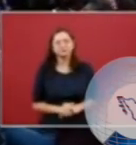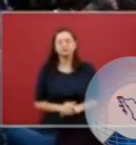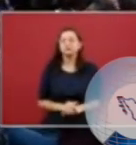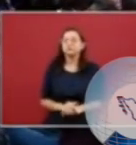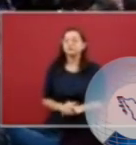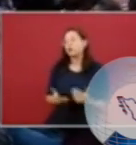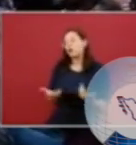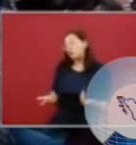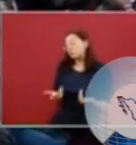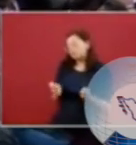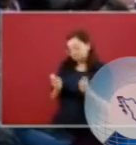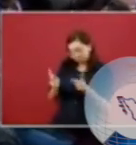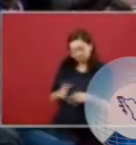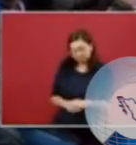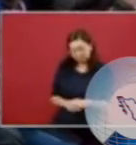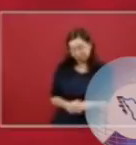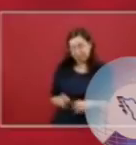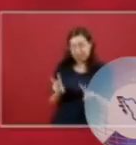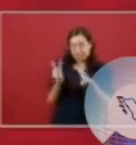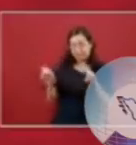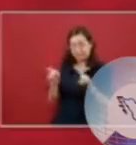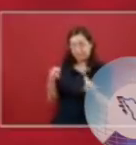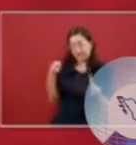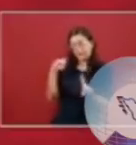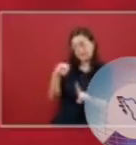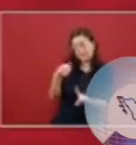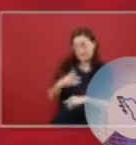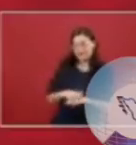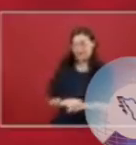de gallinas, yo creo que